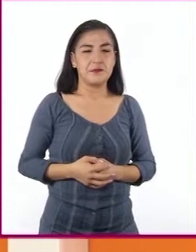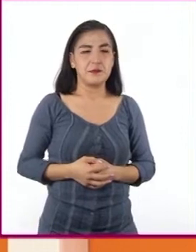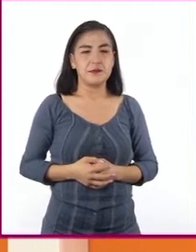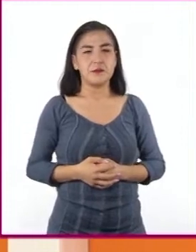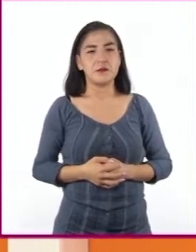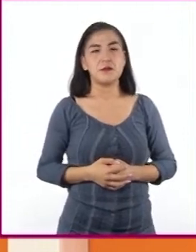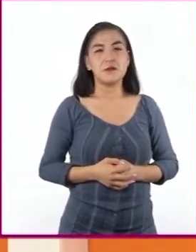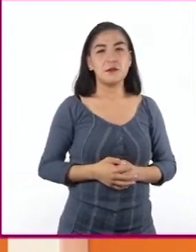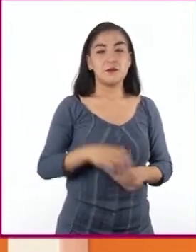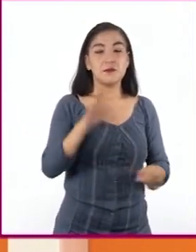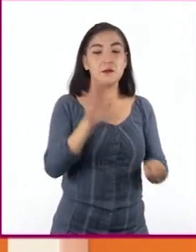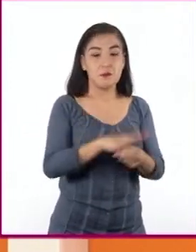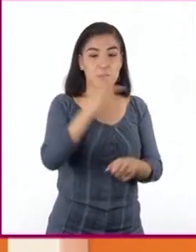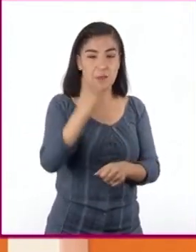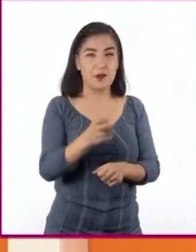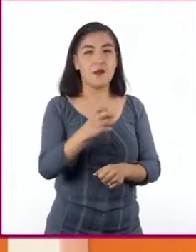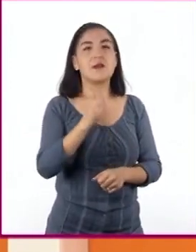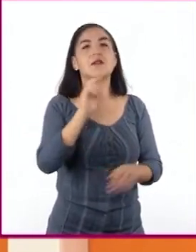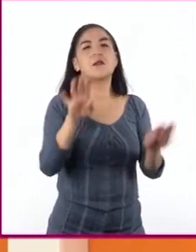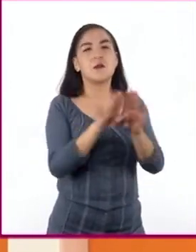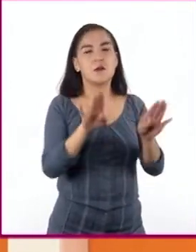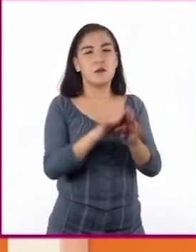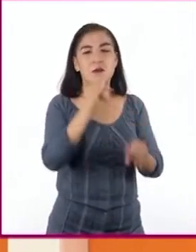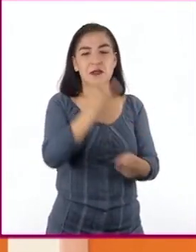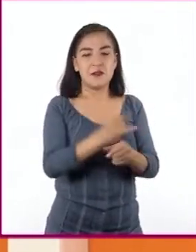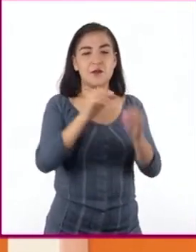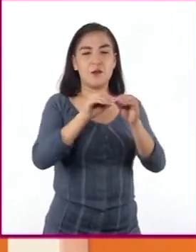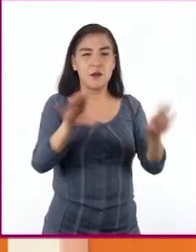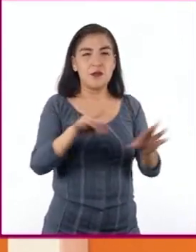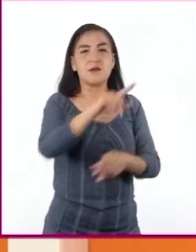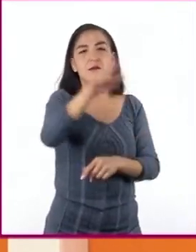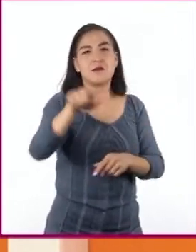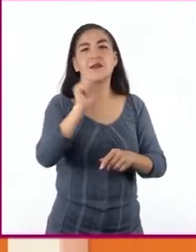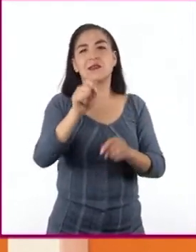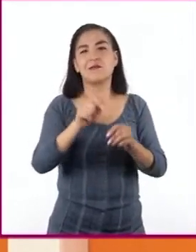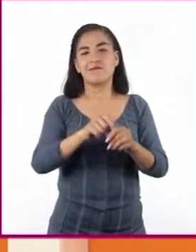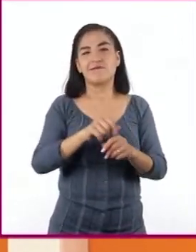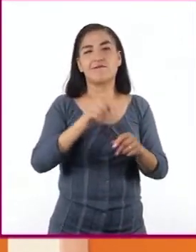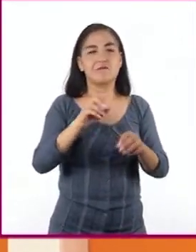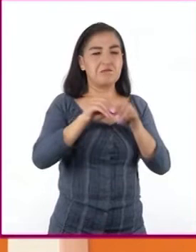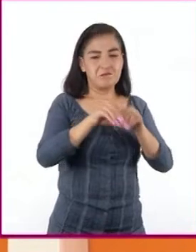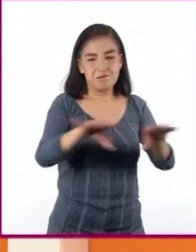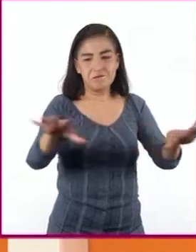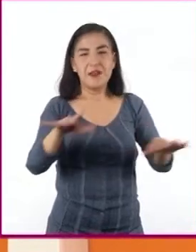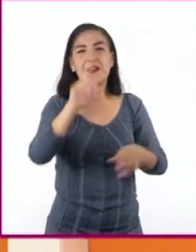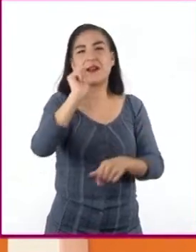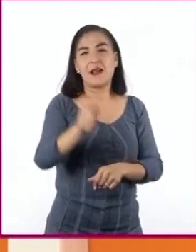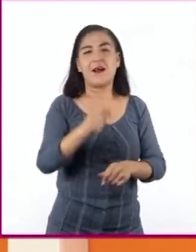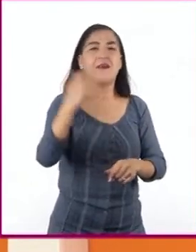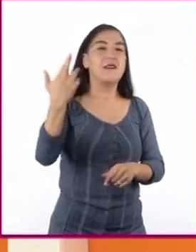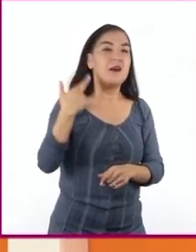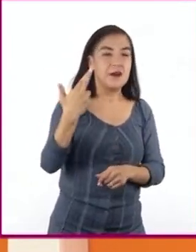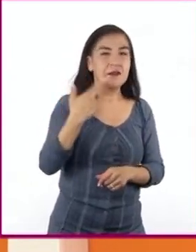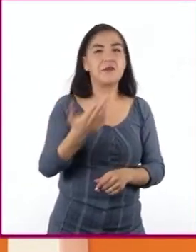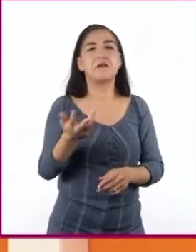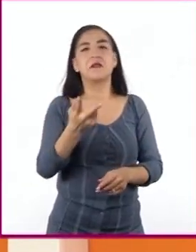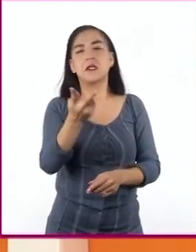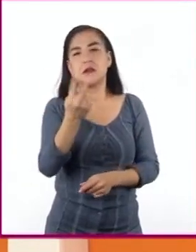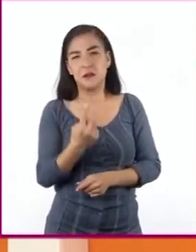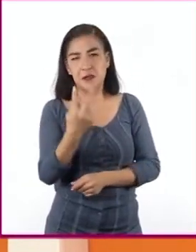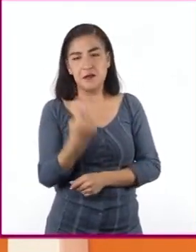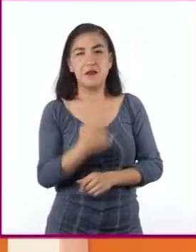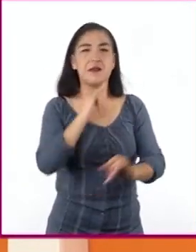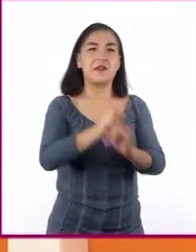Por lo tanto, son receptores de la información que se transmite mediante la radio, la televisión,